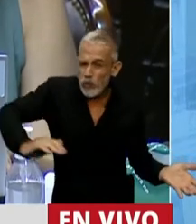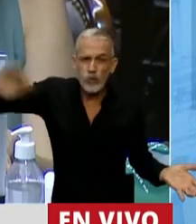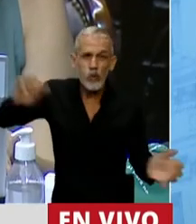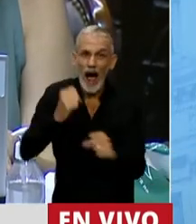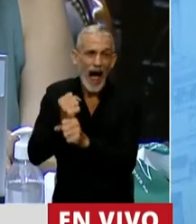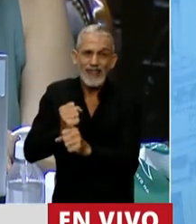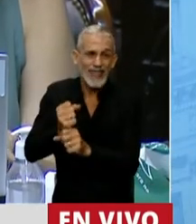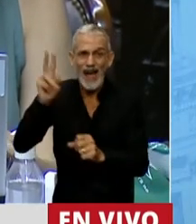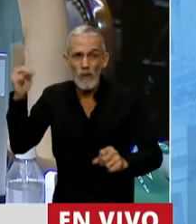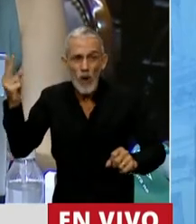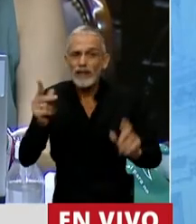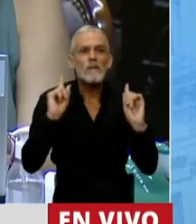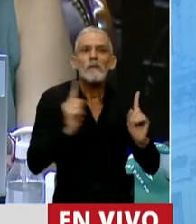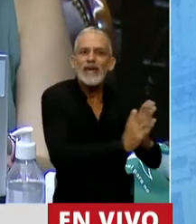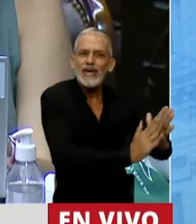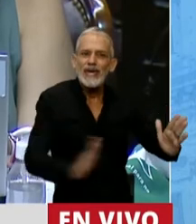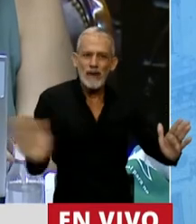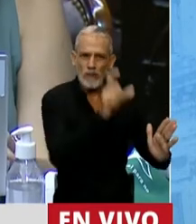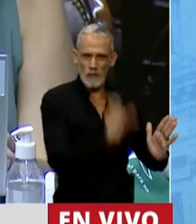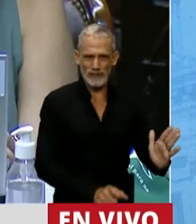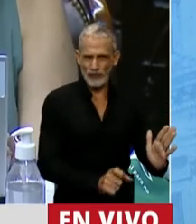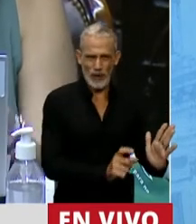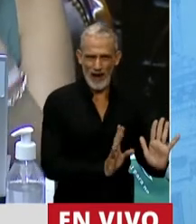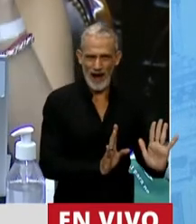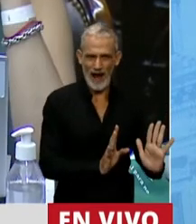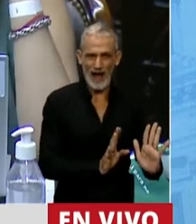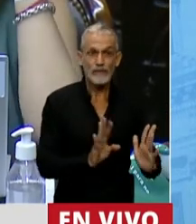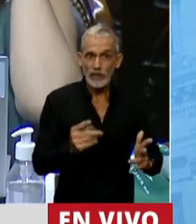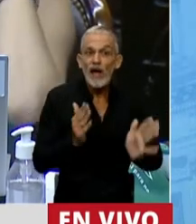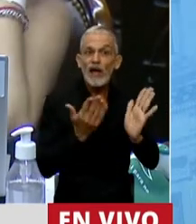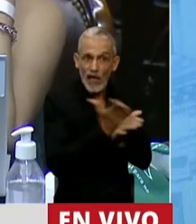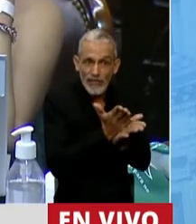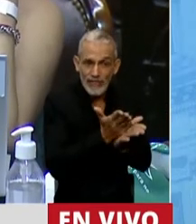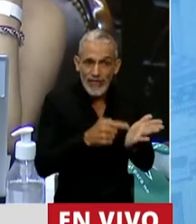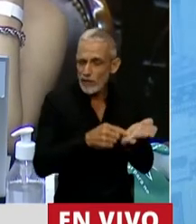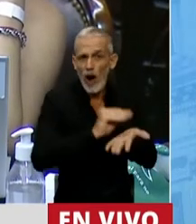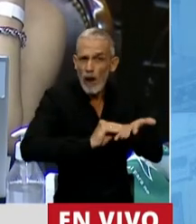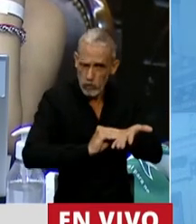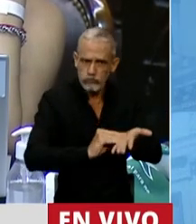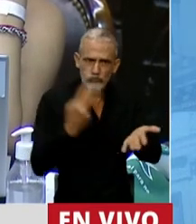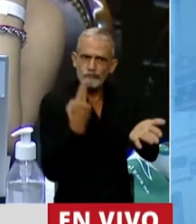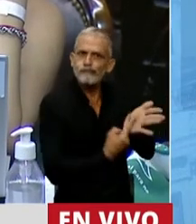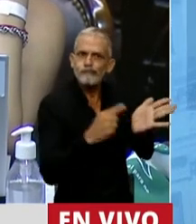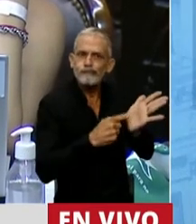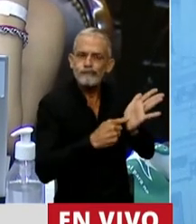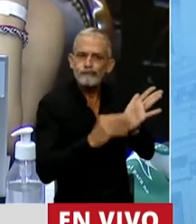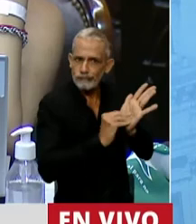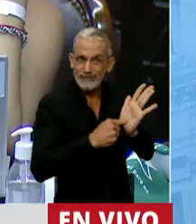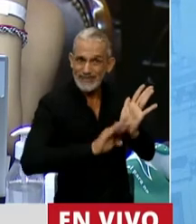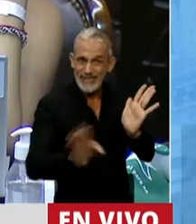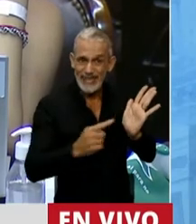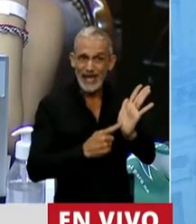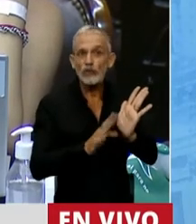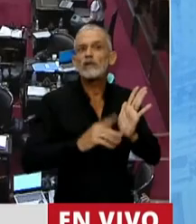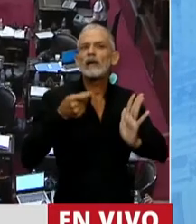mismo. Esto lo reconoce el derecho, porque entonces es un crimen,